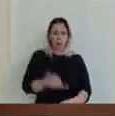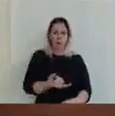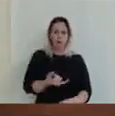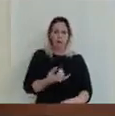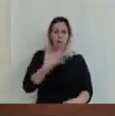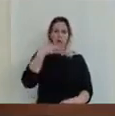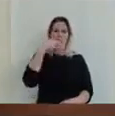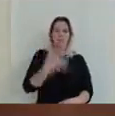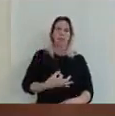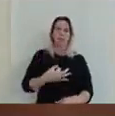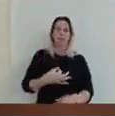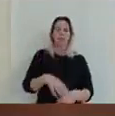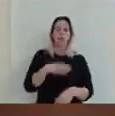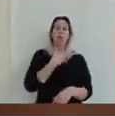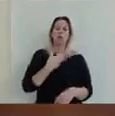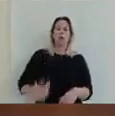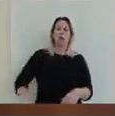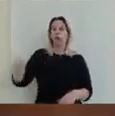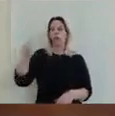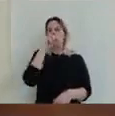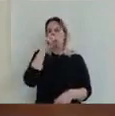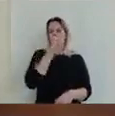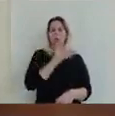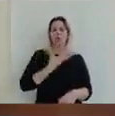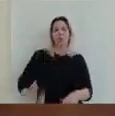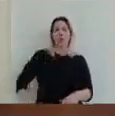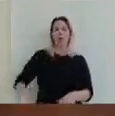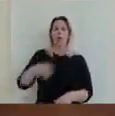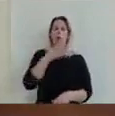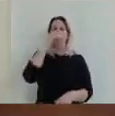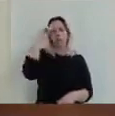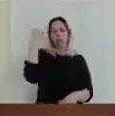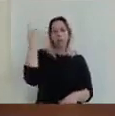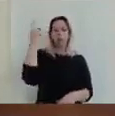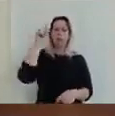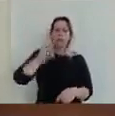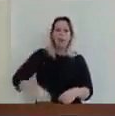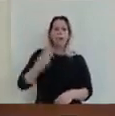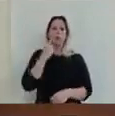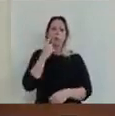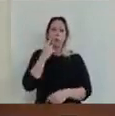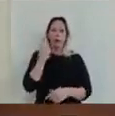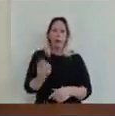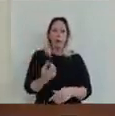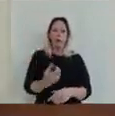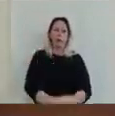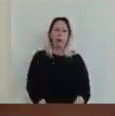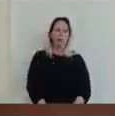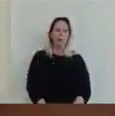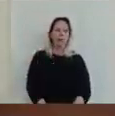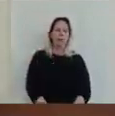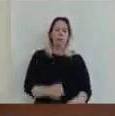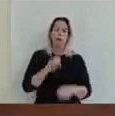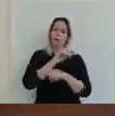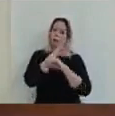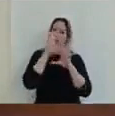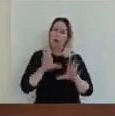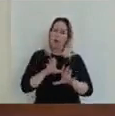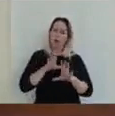que se toman a nivel nacional, provincial y hasta el municipio. Así que yo quiero dejar muy en claro eso, que en